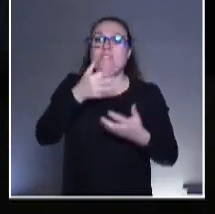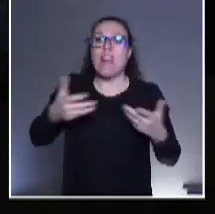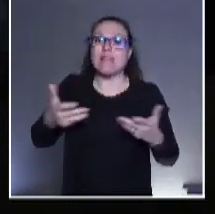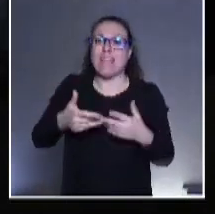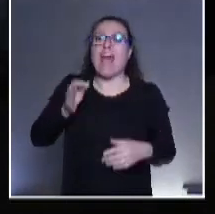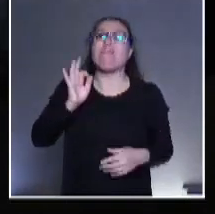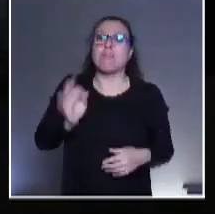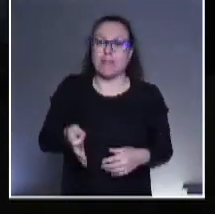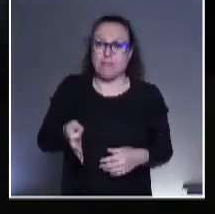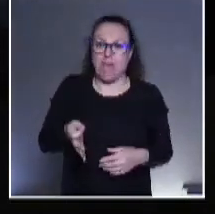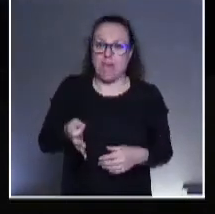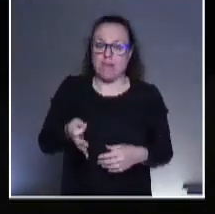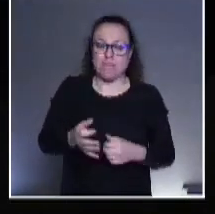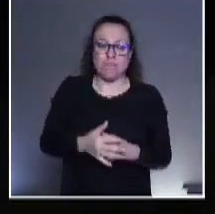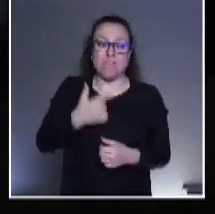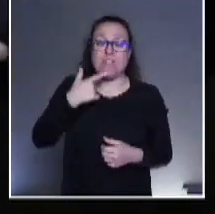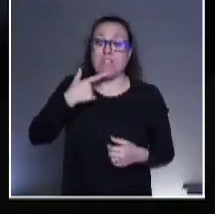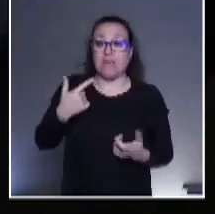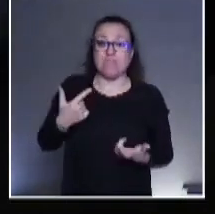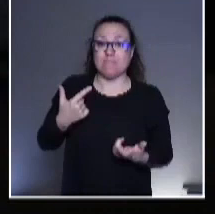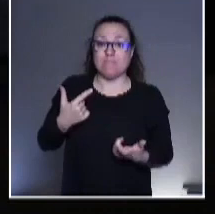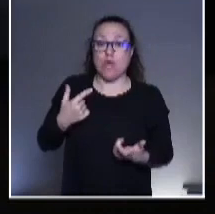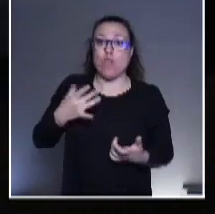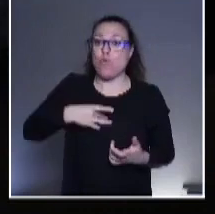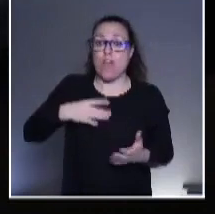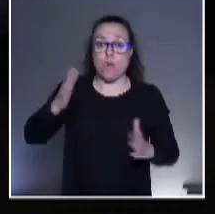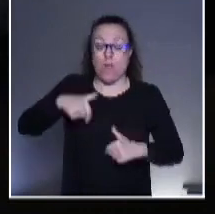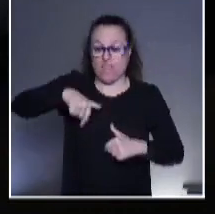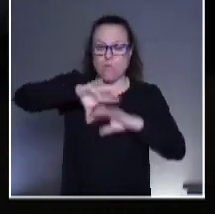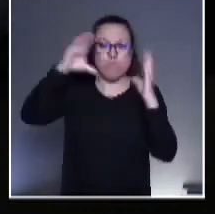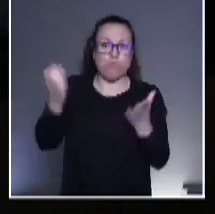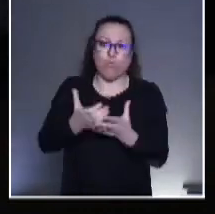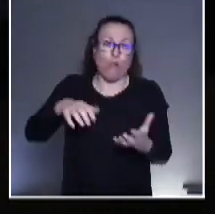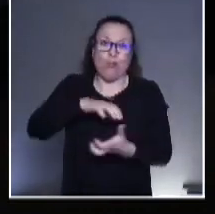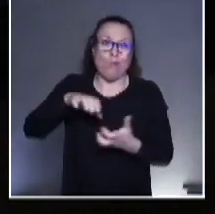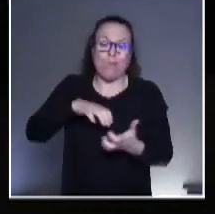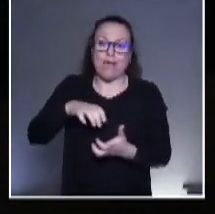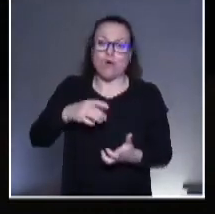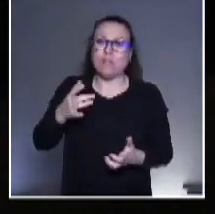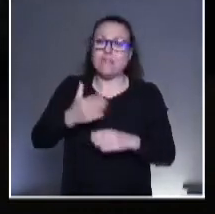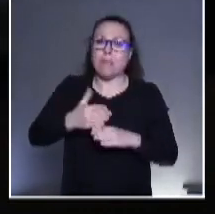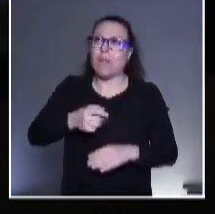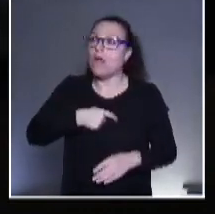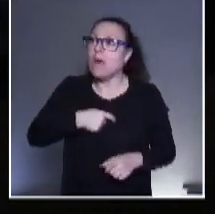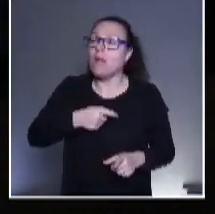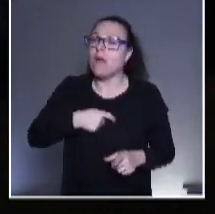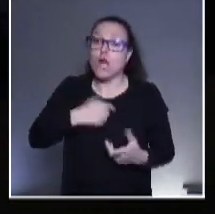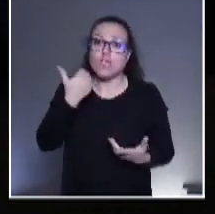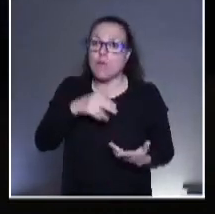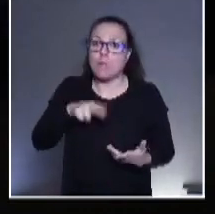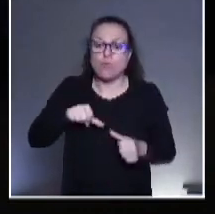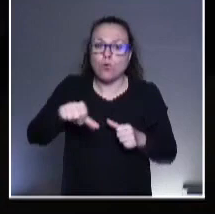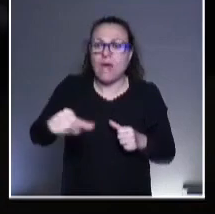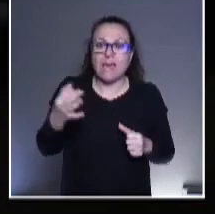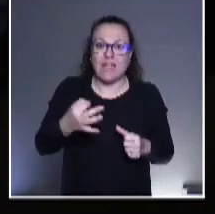ya por indiscutible, y es que el nuestro es un mundo de complejidad e incertidumbres. En las